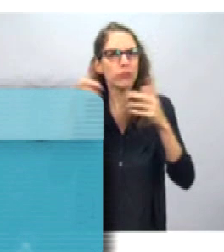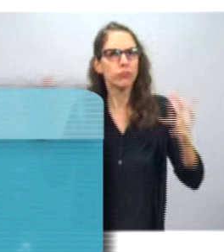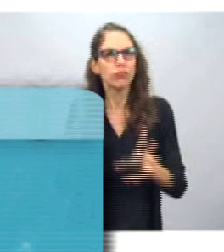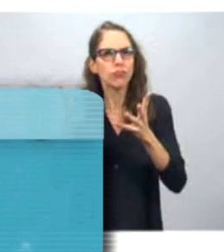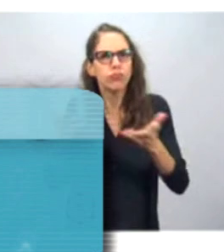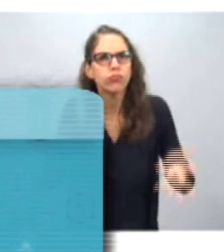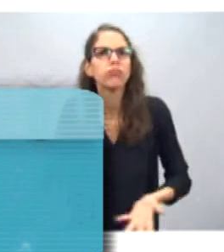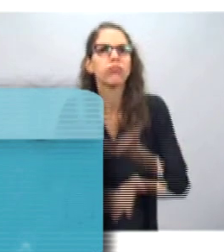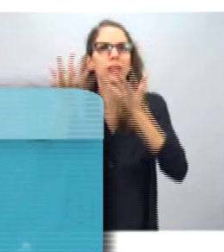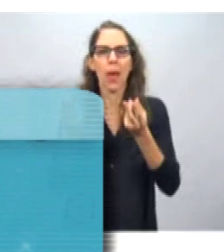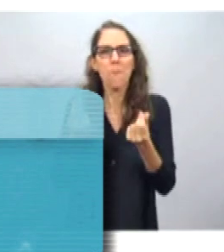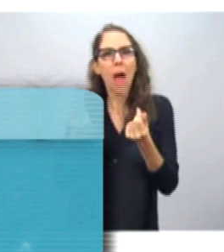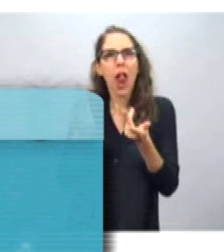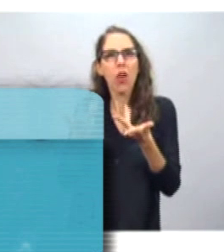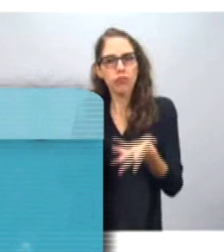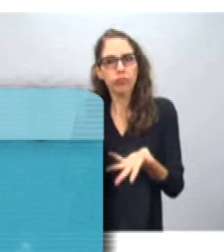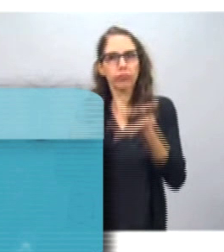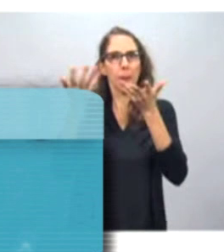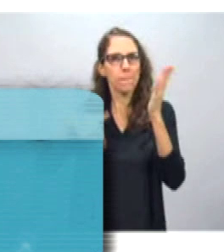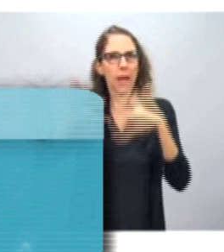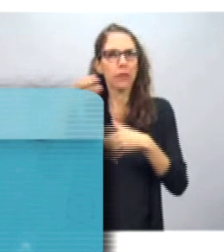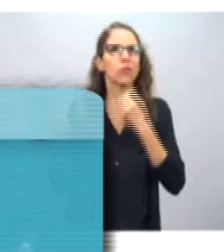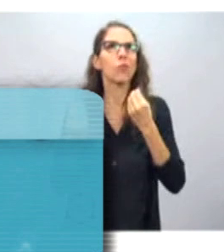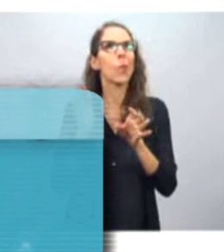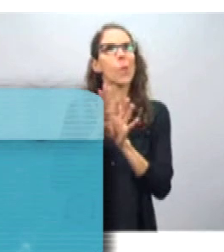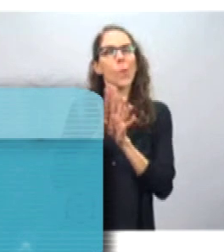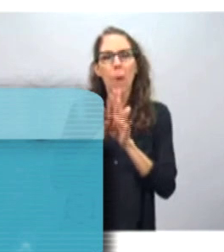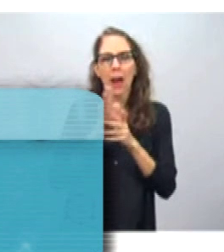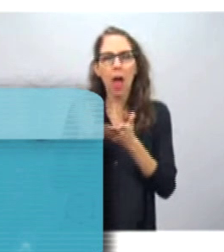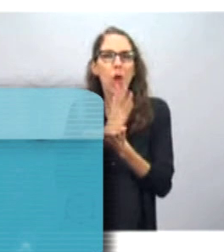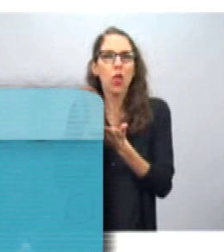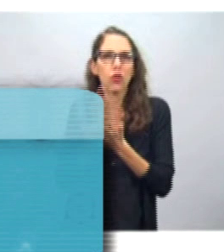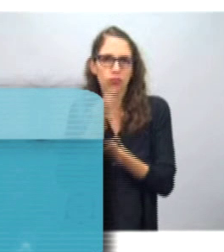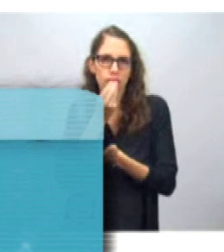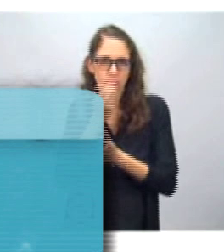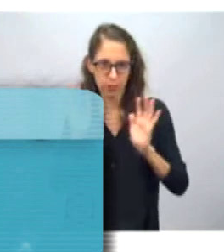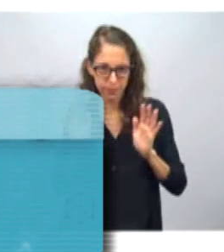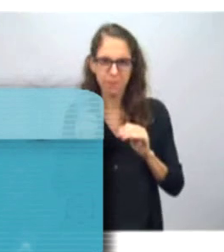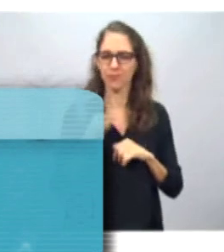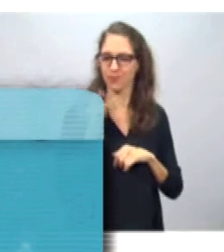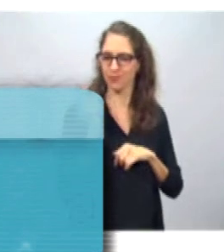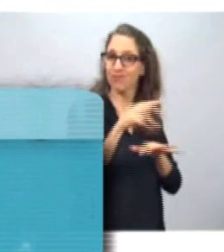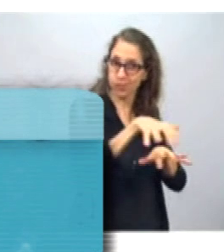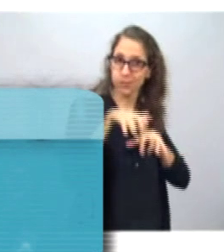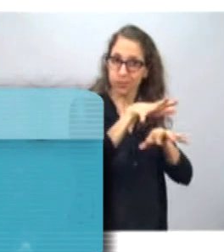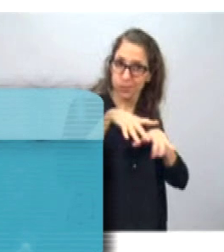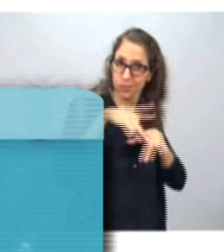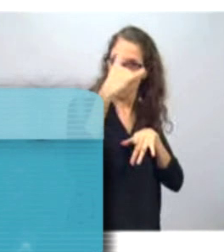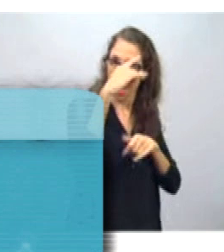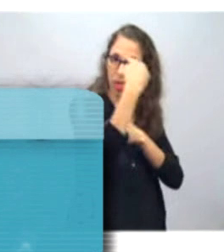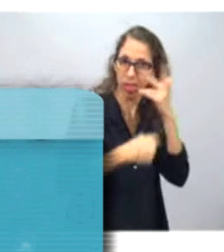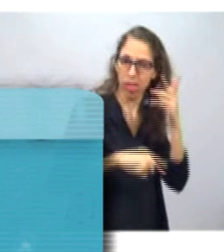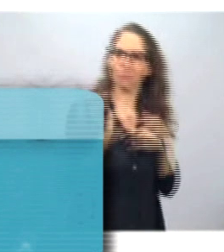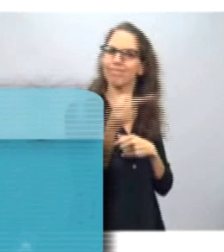el agregado de valor fundamentalmente concebido como la producción de alimentos. Nosotros en la producción agropecuaria tenemos siempre